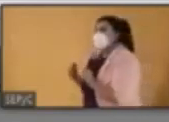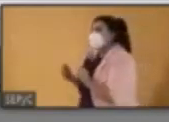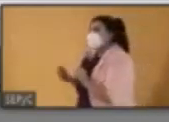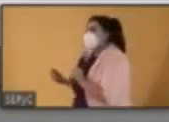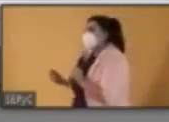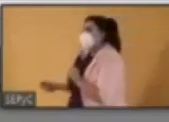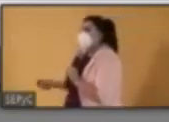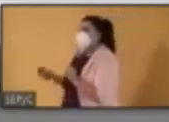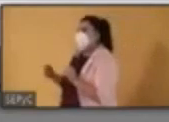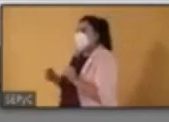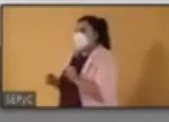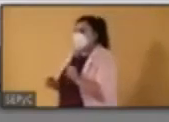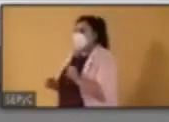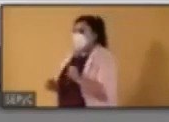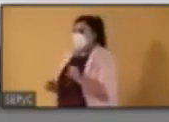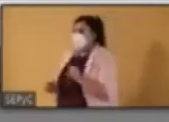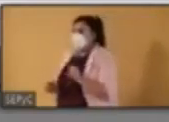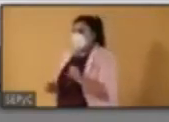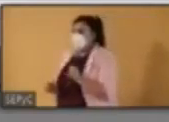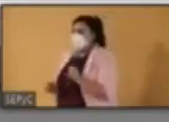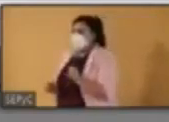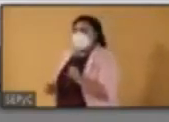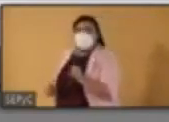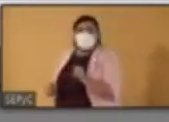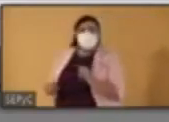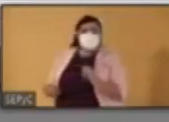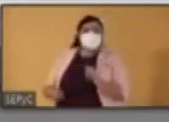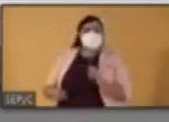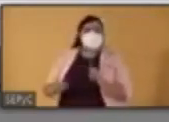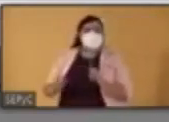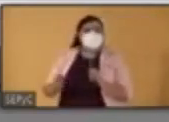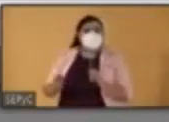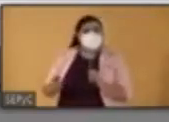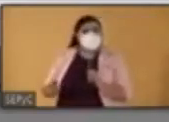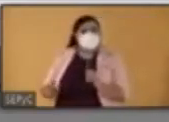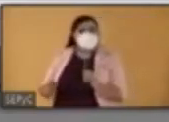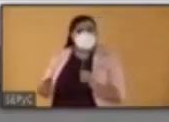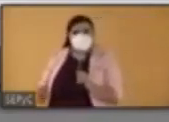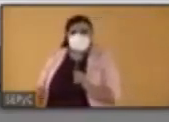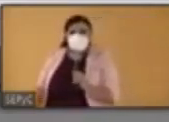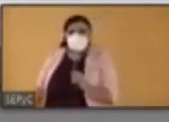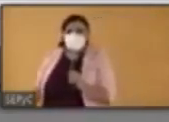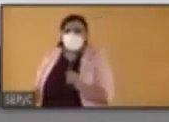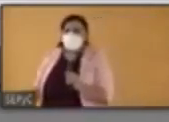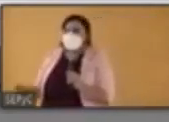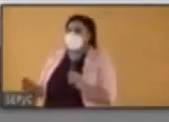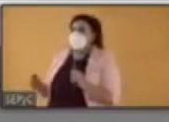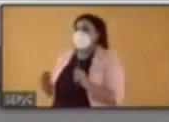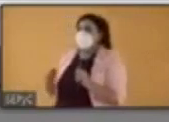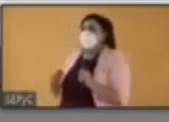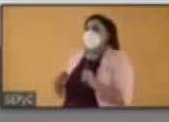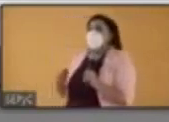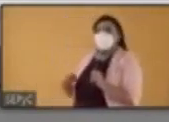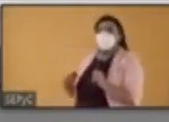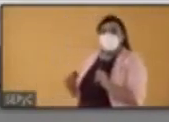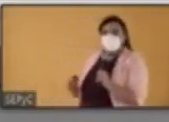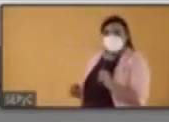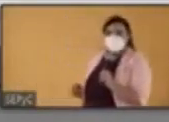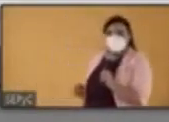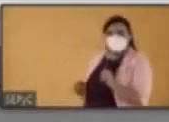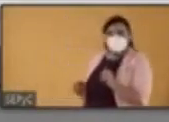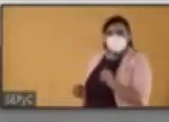de carácter federal o algunas otras de carácter estatal. Entonces, para aquellos que prestan servicios o cuentan